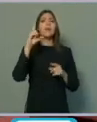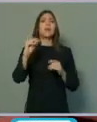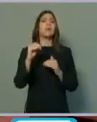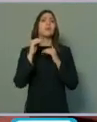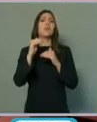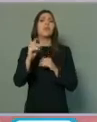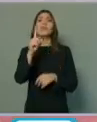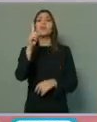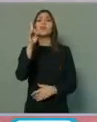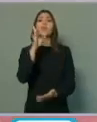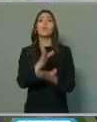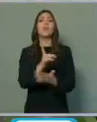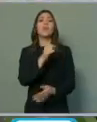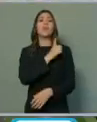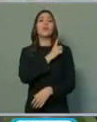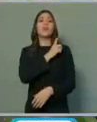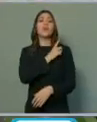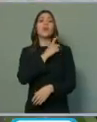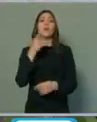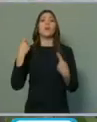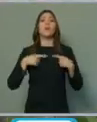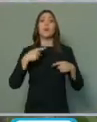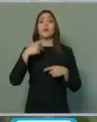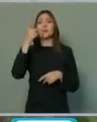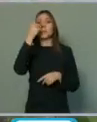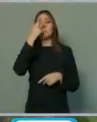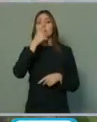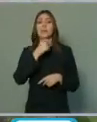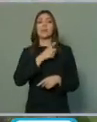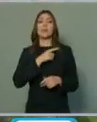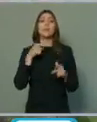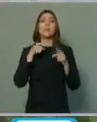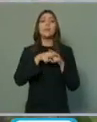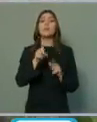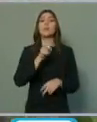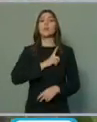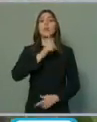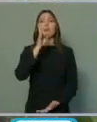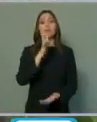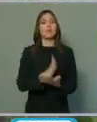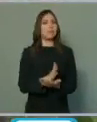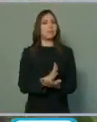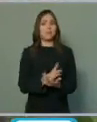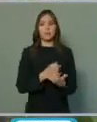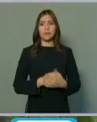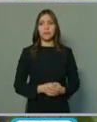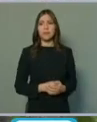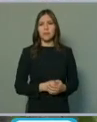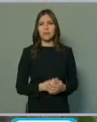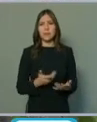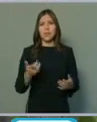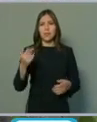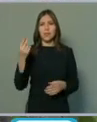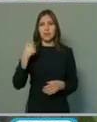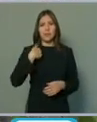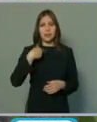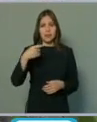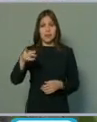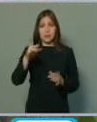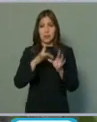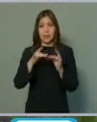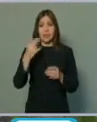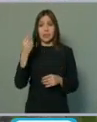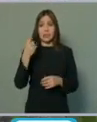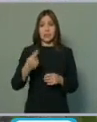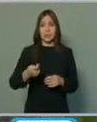a la penetración. Fíjate que me llama muchísimo la atención justo lo que estás diciendo y no sé si entonces primero tendría yo